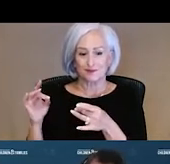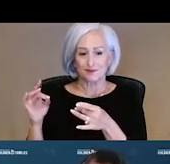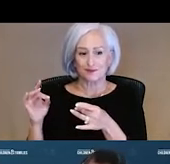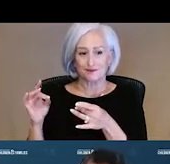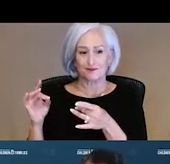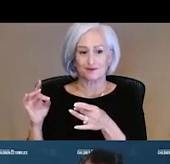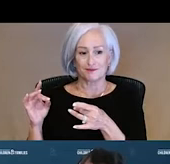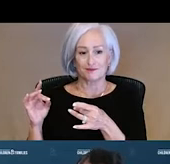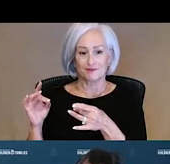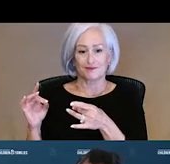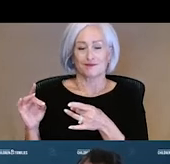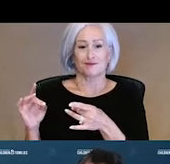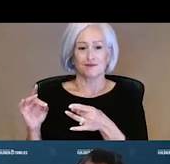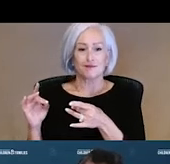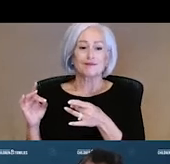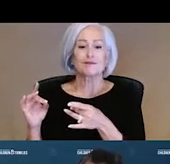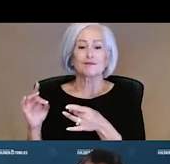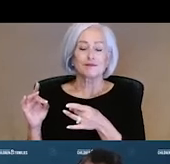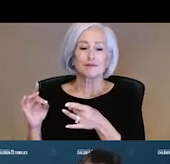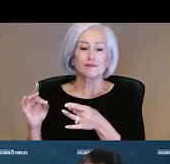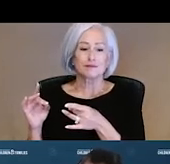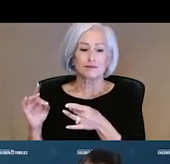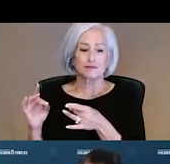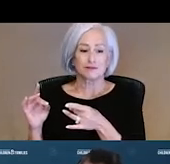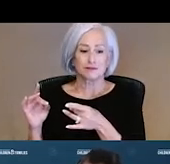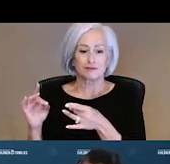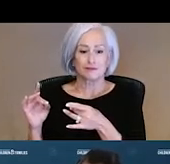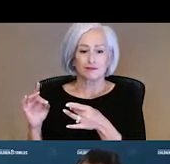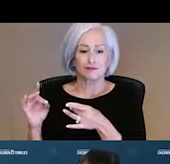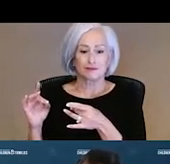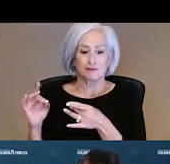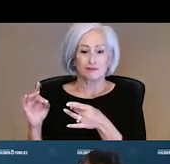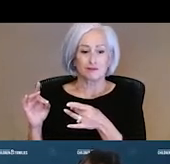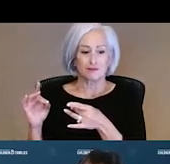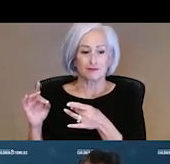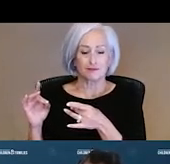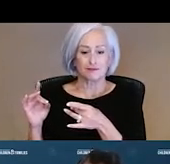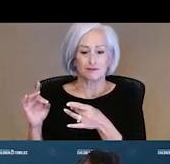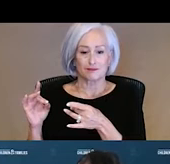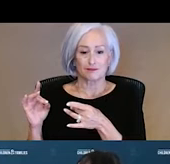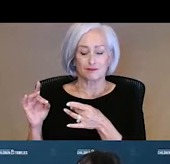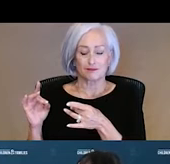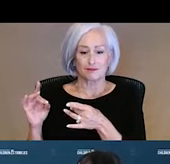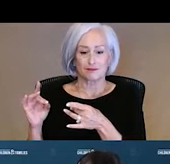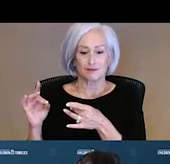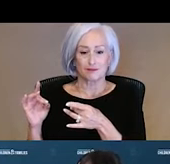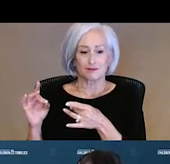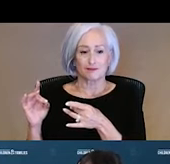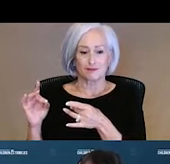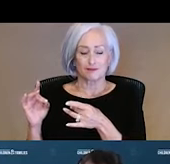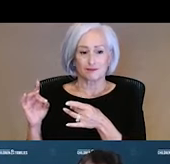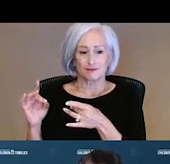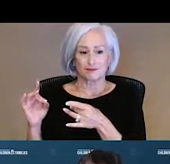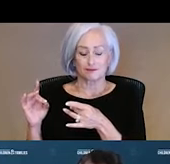escuchar el español en su computadora, haga clic en el icono del globo terráqueo en la parte inferior de la pantalla de Zoom y seleccione su